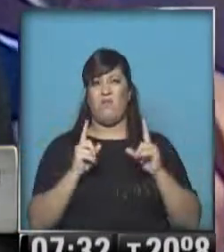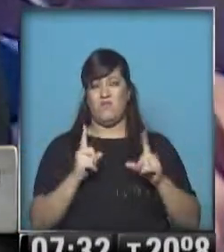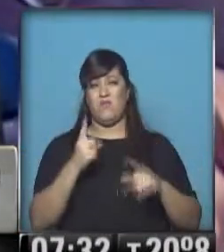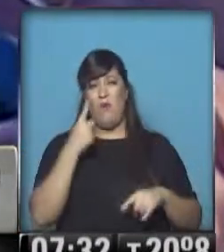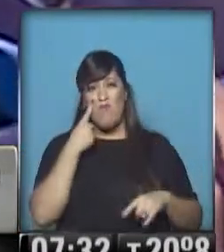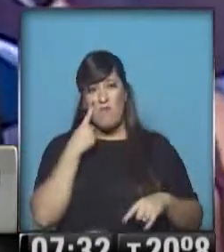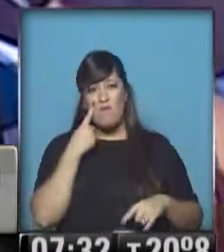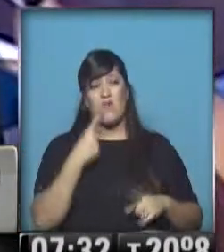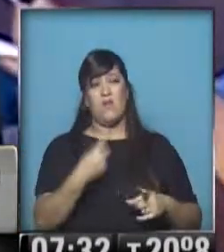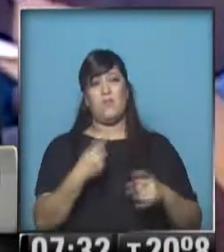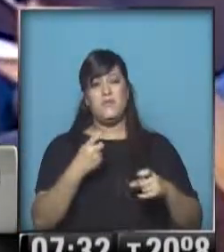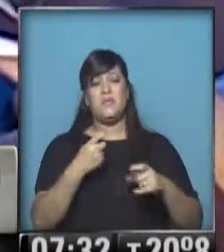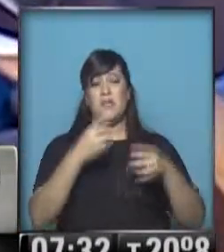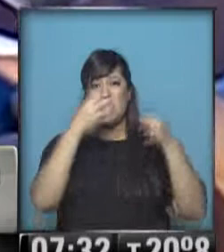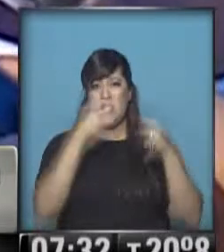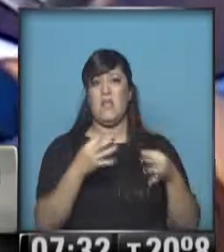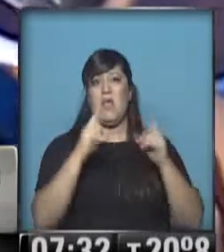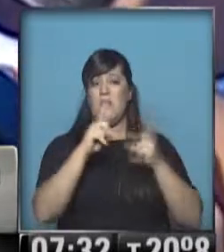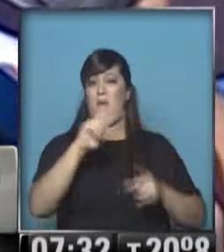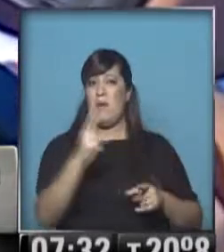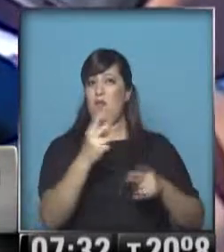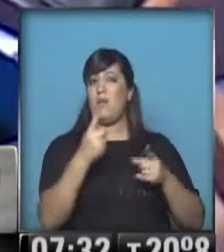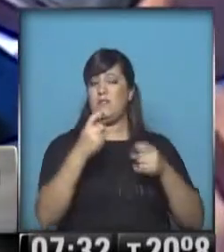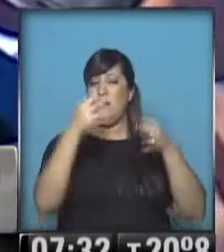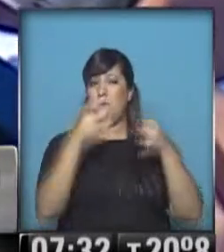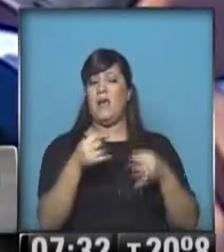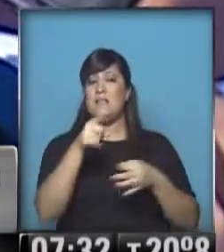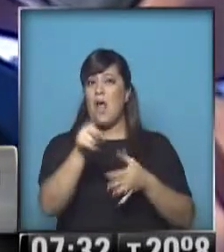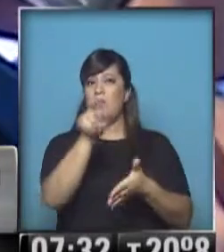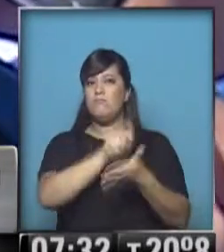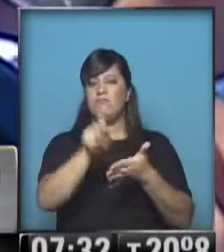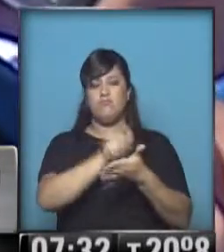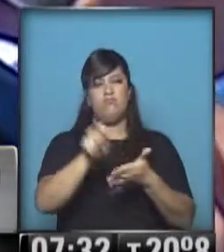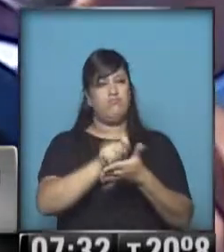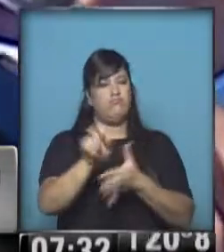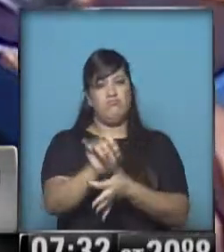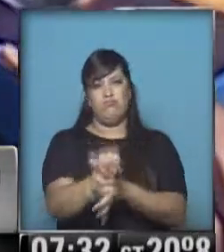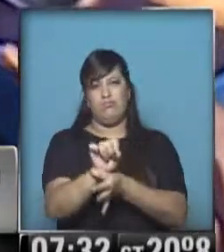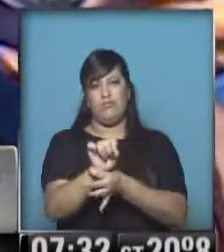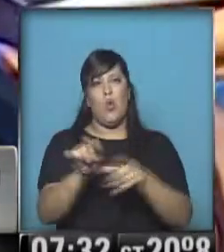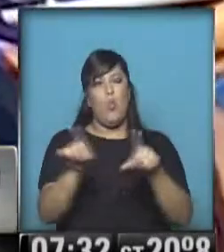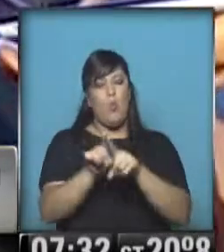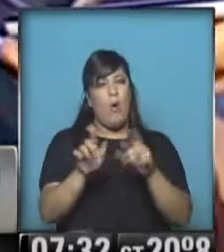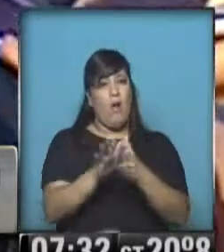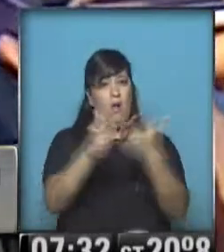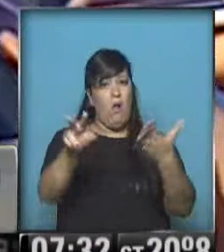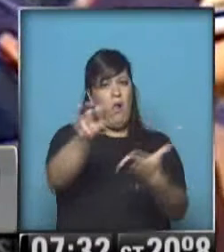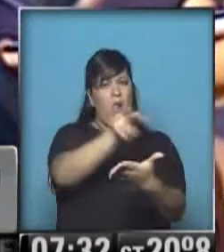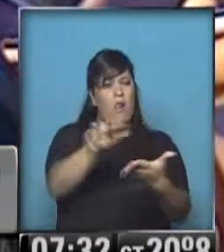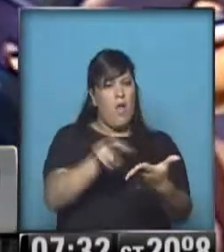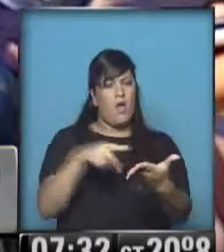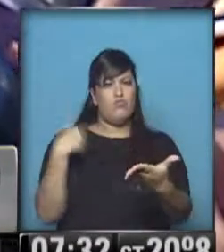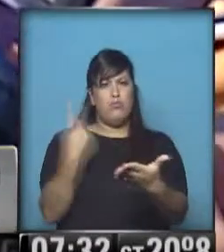también se tiene que tener para morir. Es una pluma a la que nos ha abierto a los ojos a